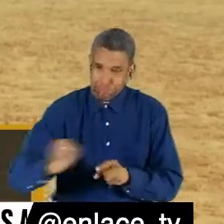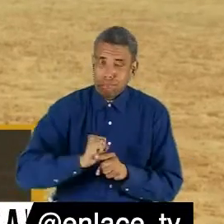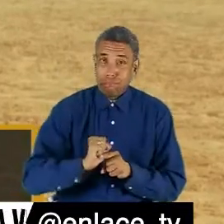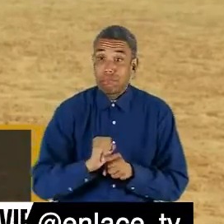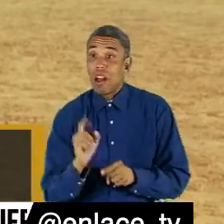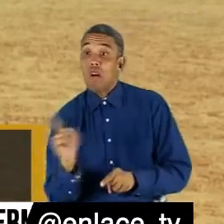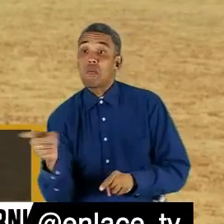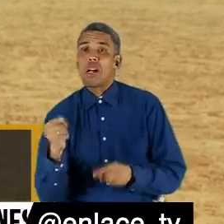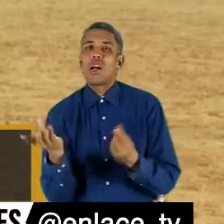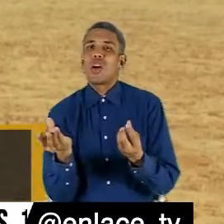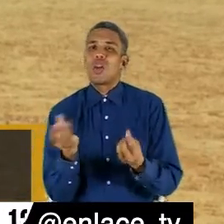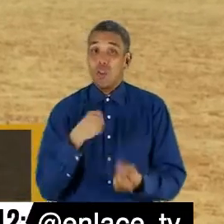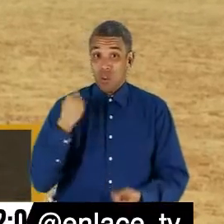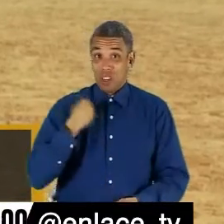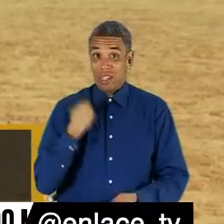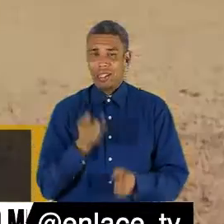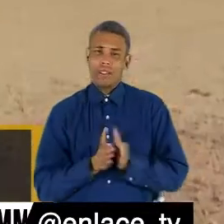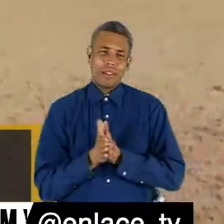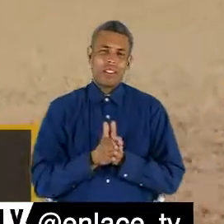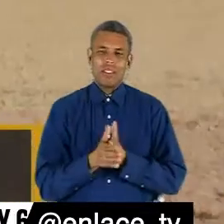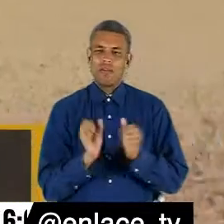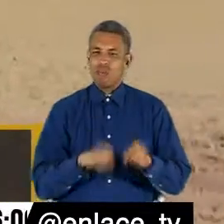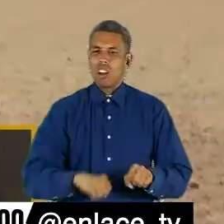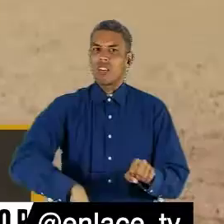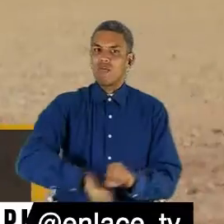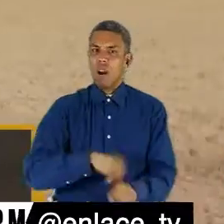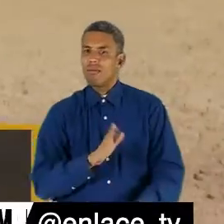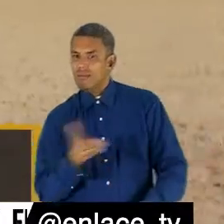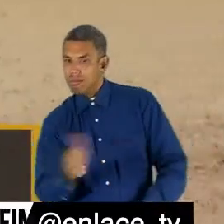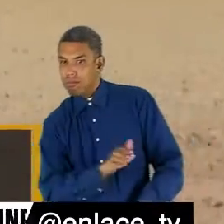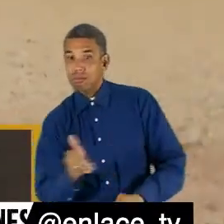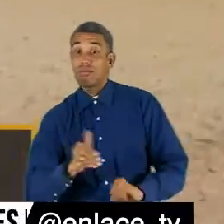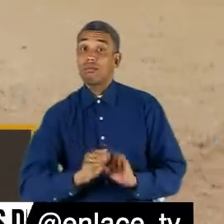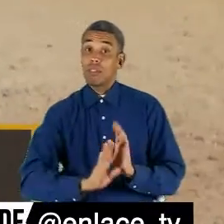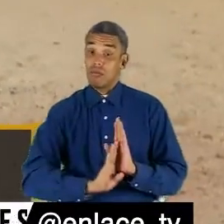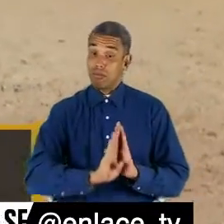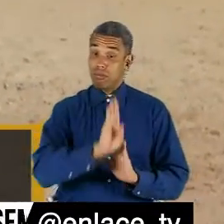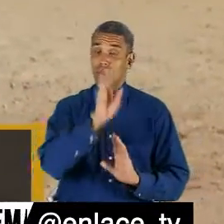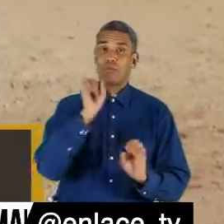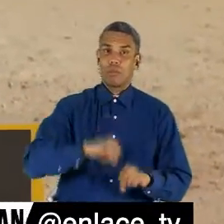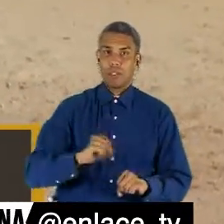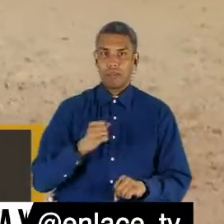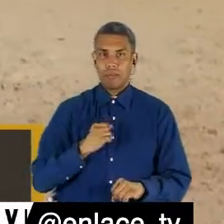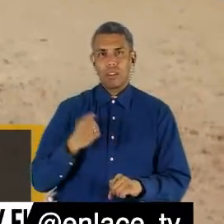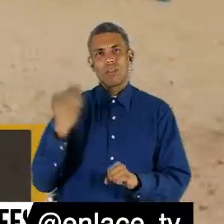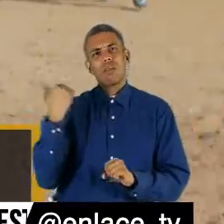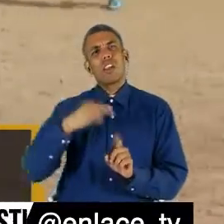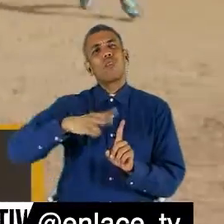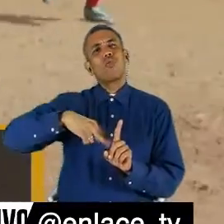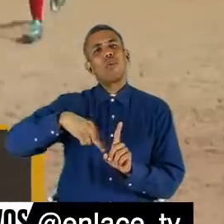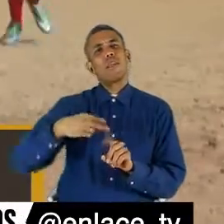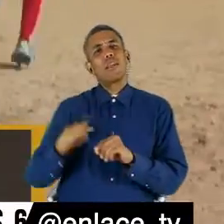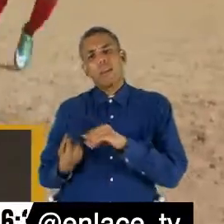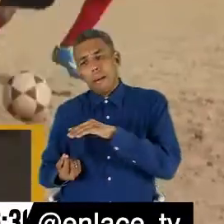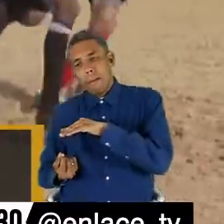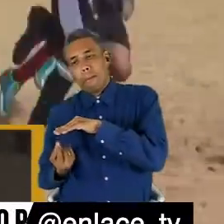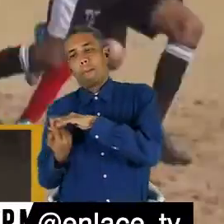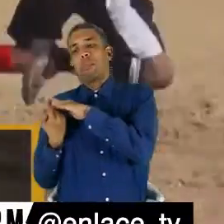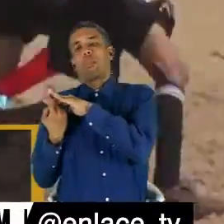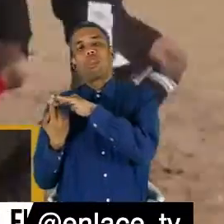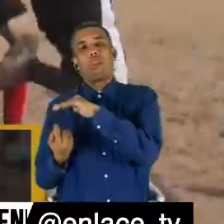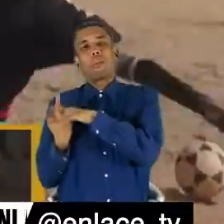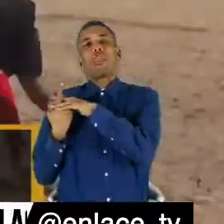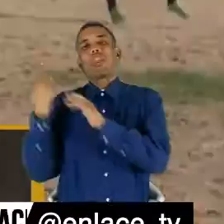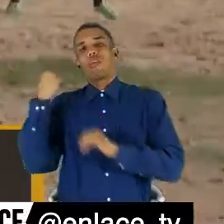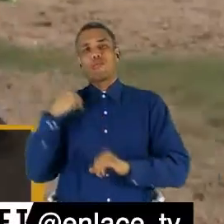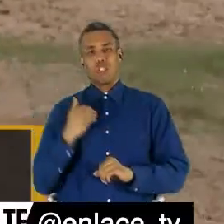sientan orgullosos y que se den de cuenta que aquí en Barranca Bermeja sí hay fútbol. Hasta hace 2 meses Fútbol Club Santos se legalizó y desde entonces entrena arduamente